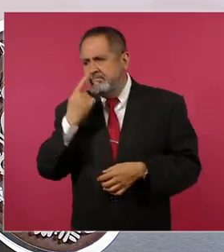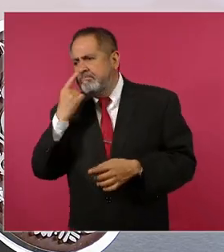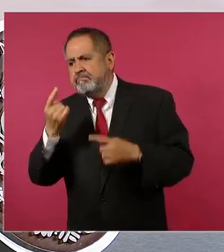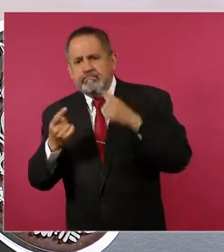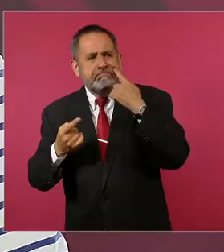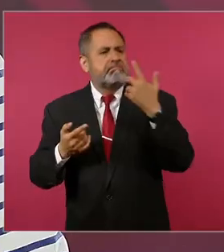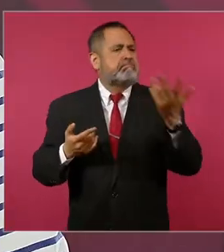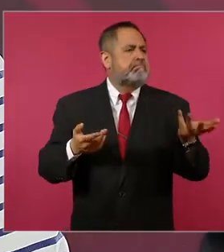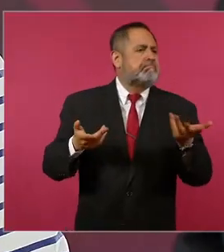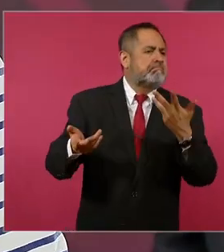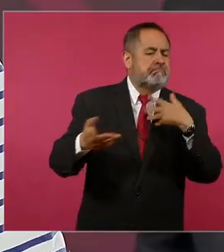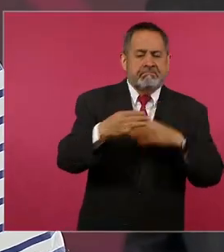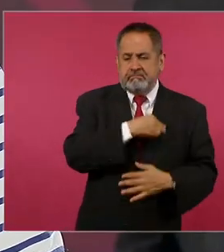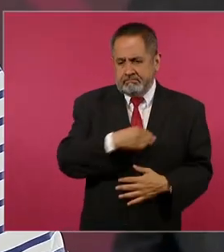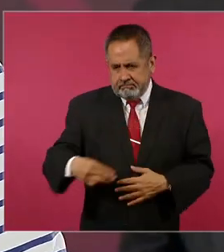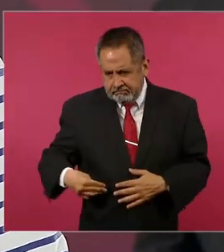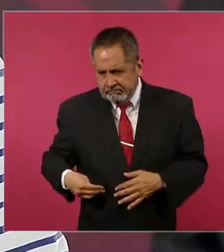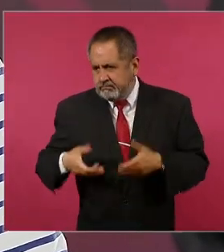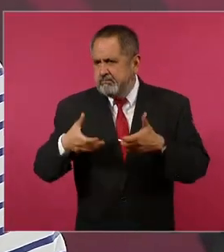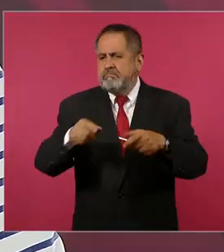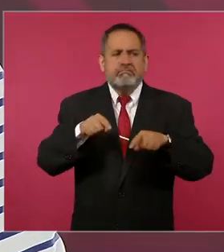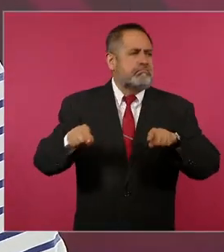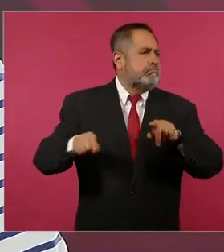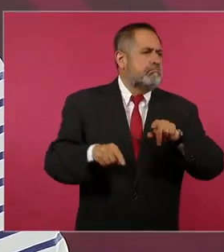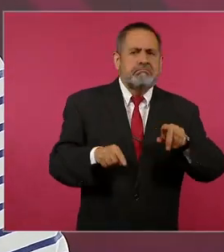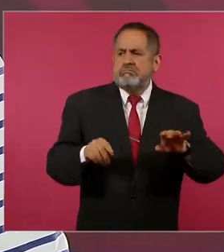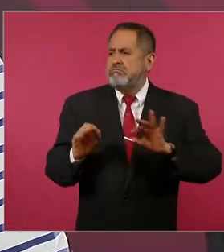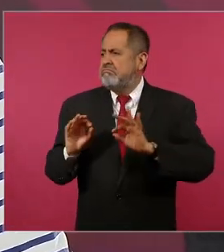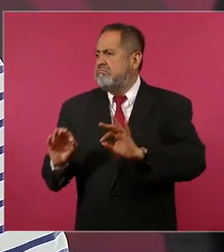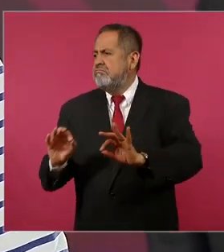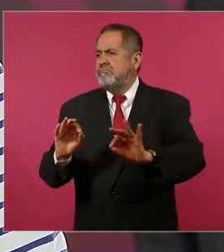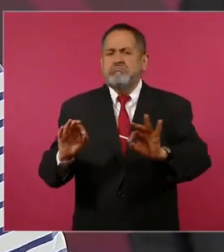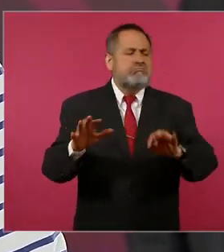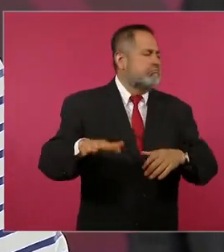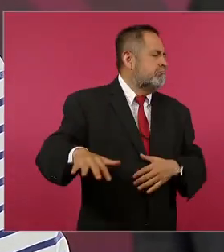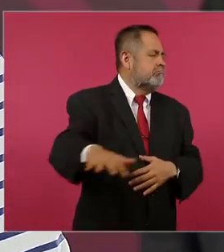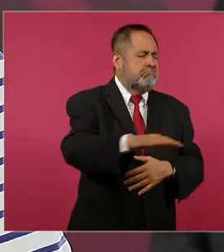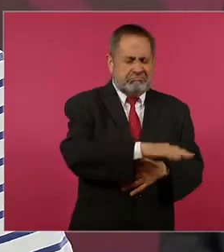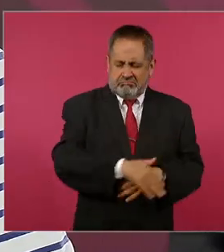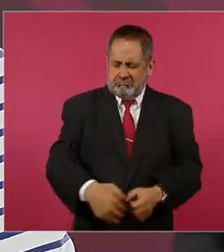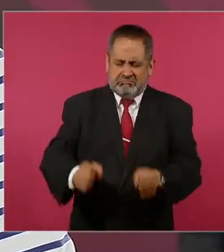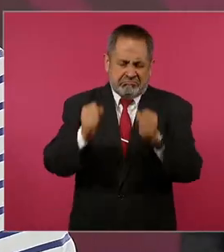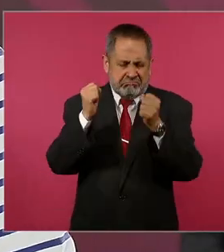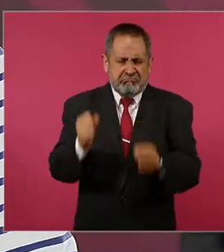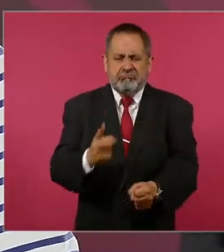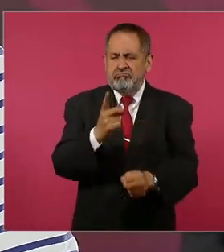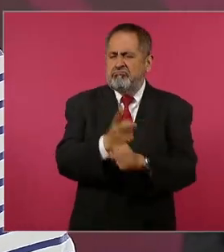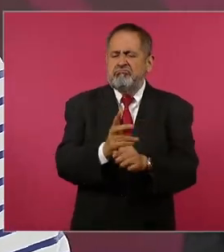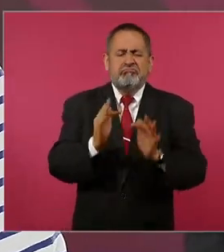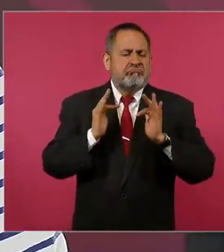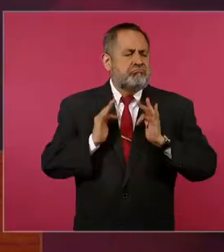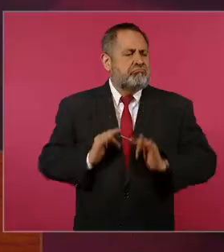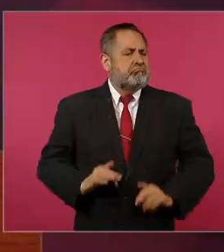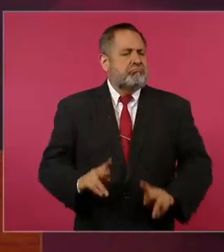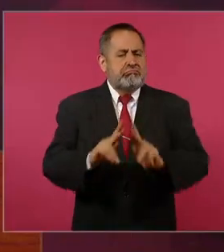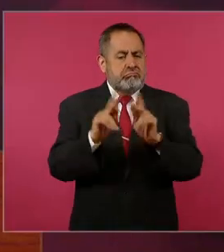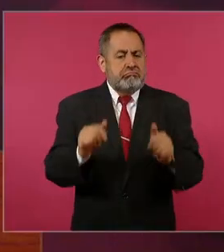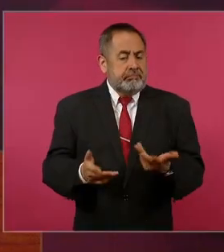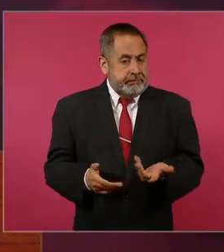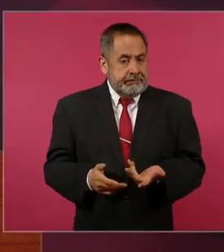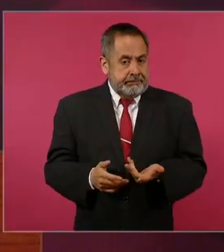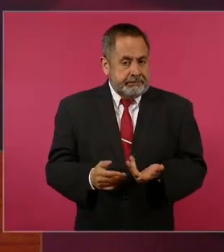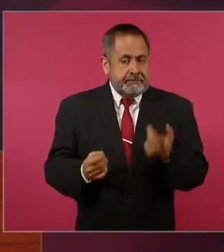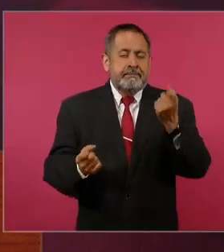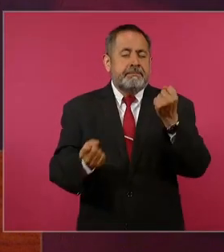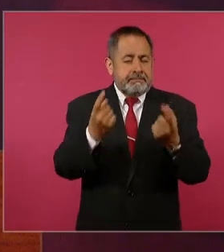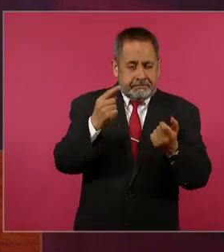municipios, para brindar seguridad, en especial en aquellos